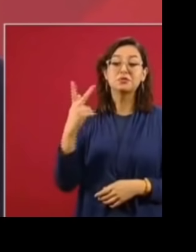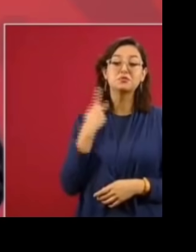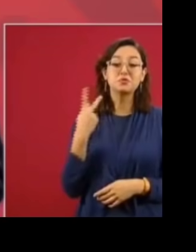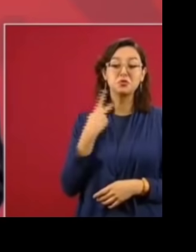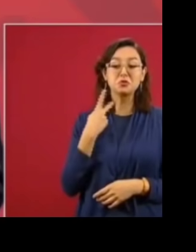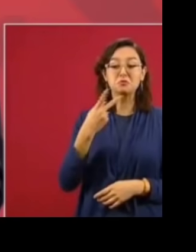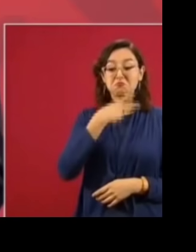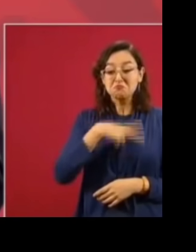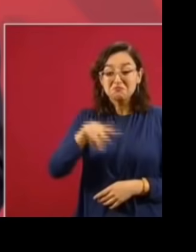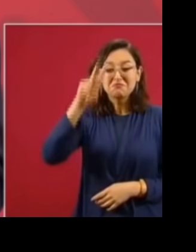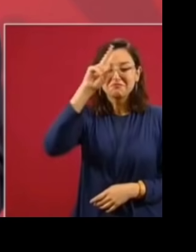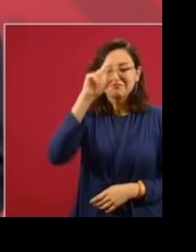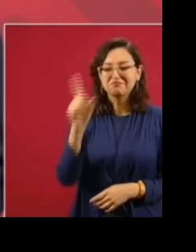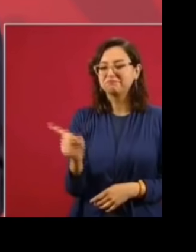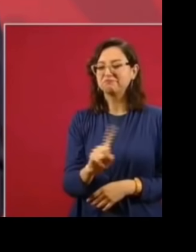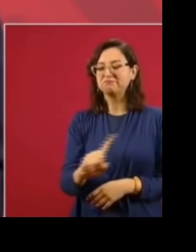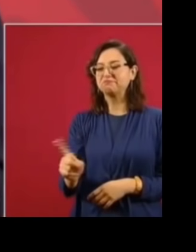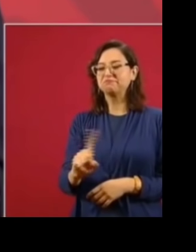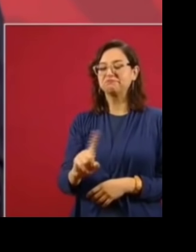mundo.